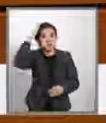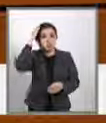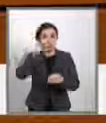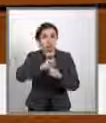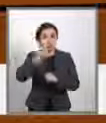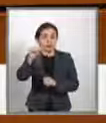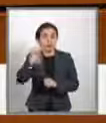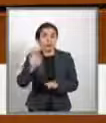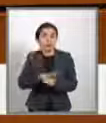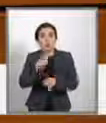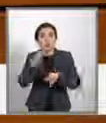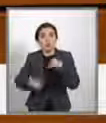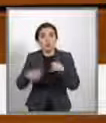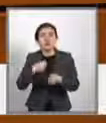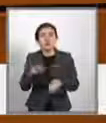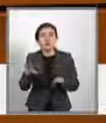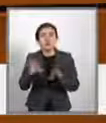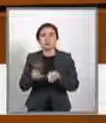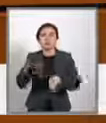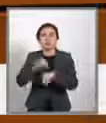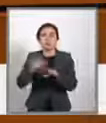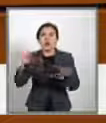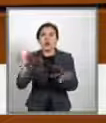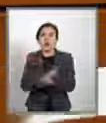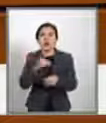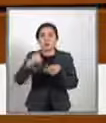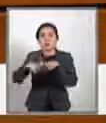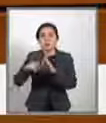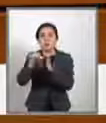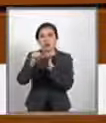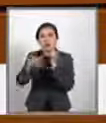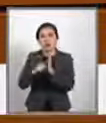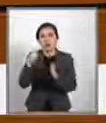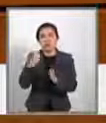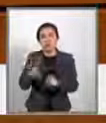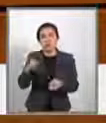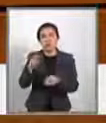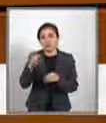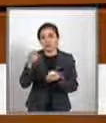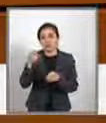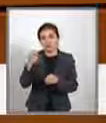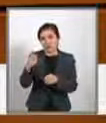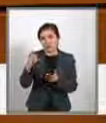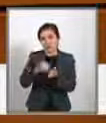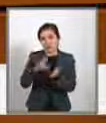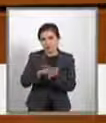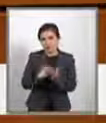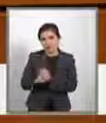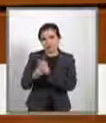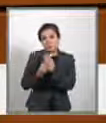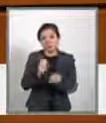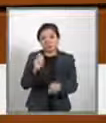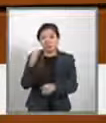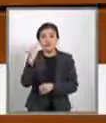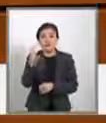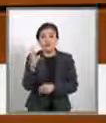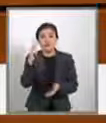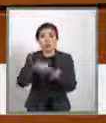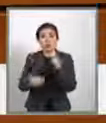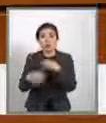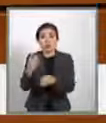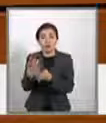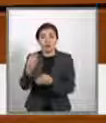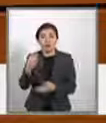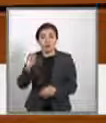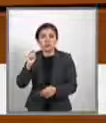Por último, presentamos reformas a diversos artículos del régimen transitorio de este dictamen, ya que en febrero del 2014,